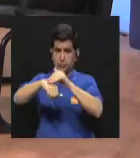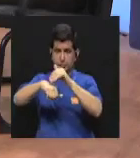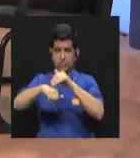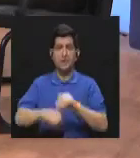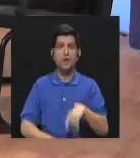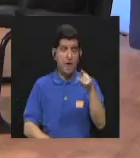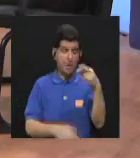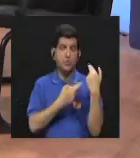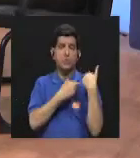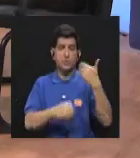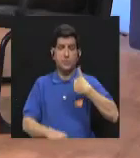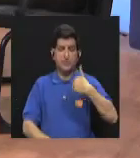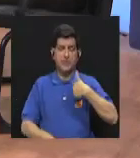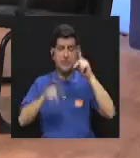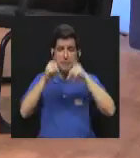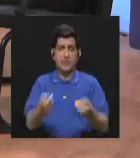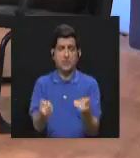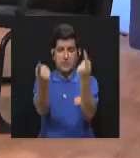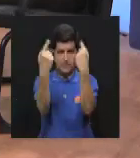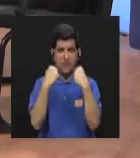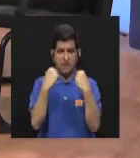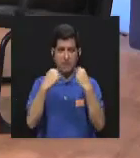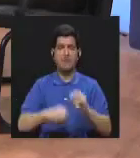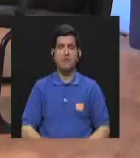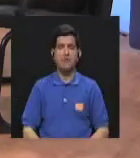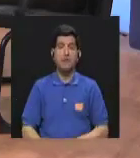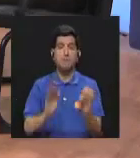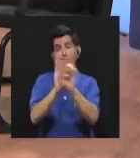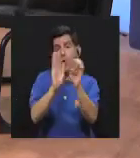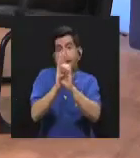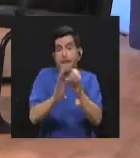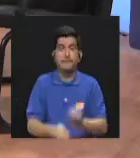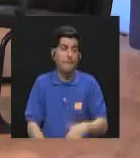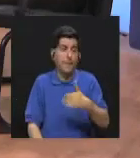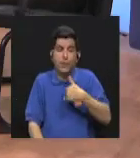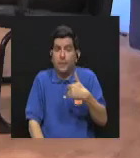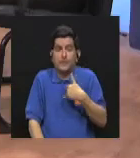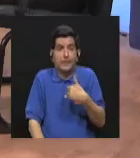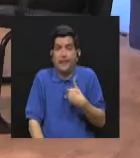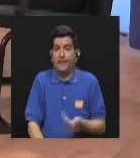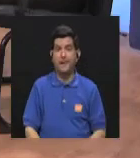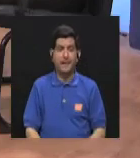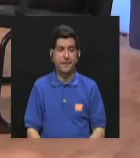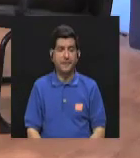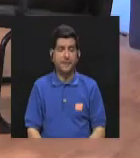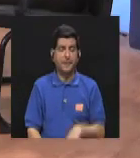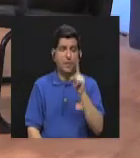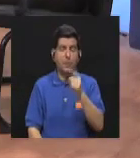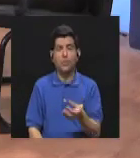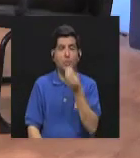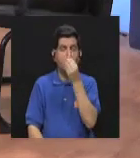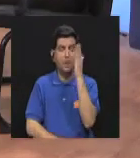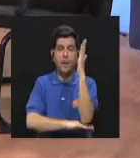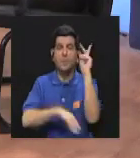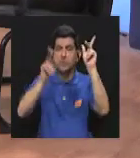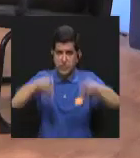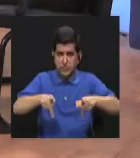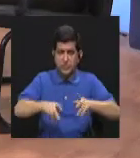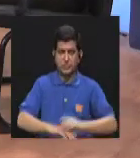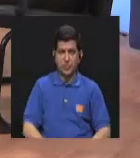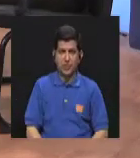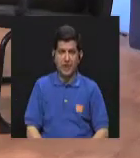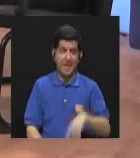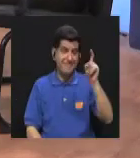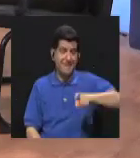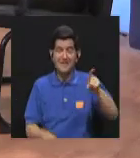los responsables de que la gente estuviera. Para ponerte ejemplo, había que tener un almuerzo para la gente. Por supuesto, porque